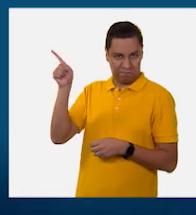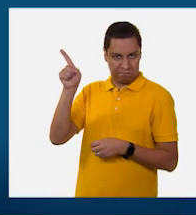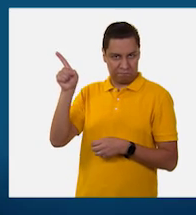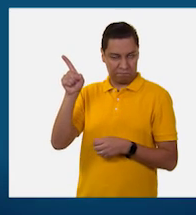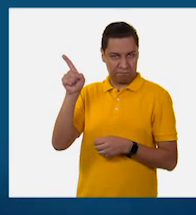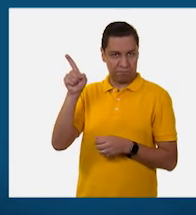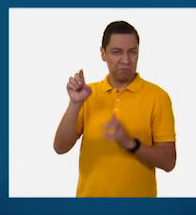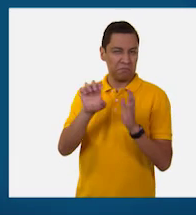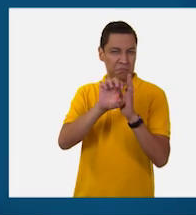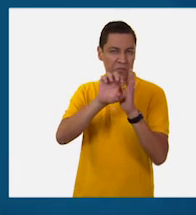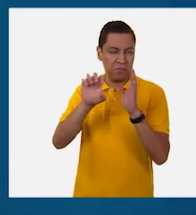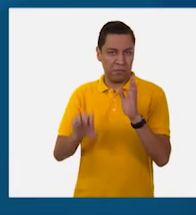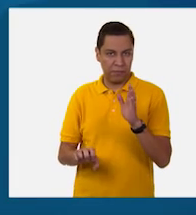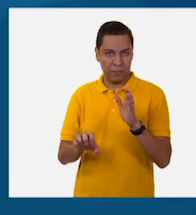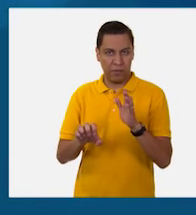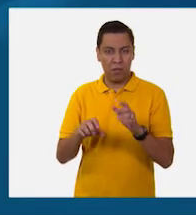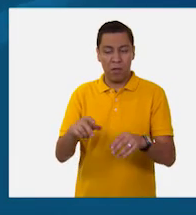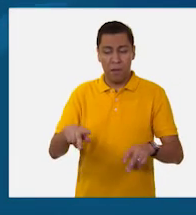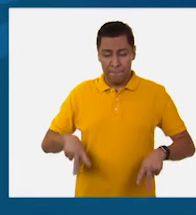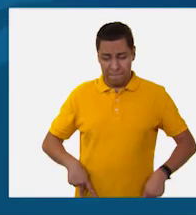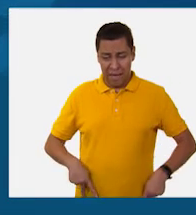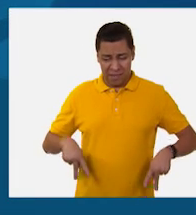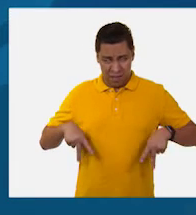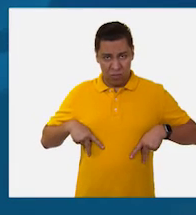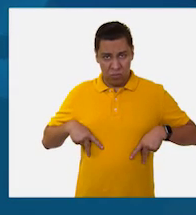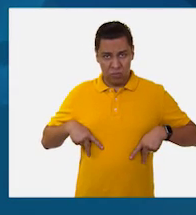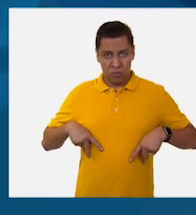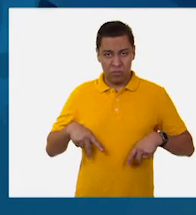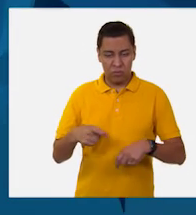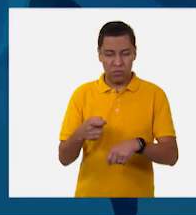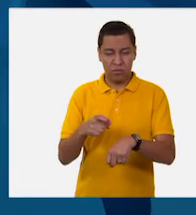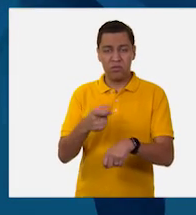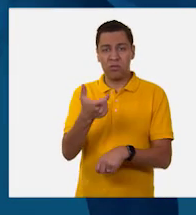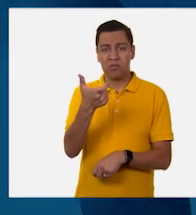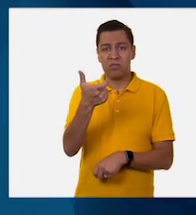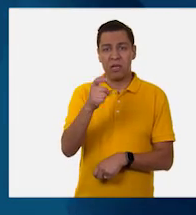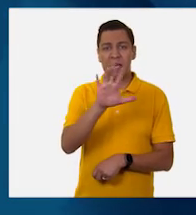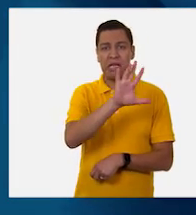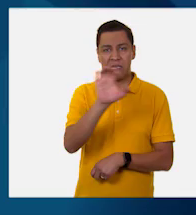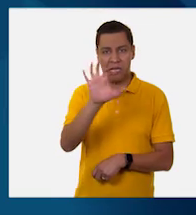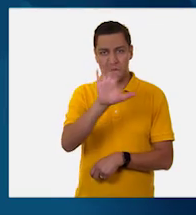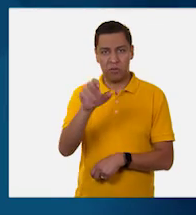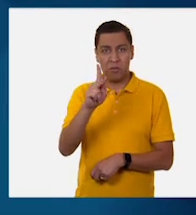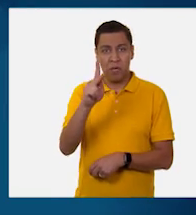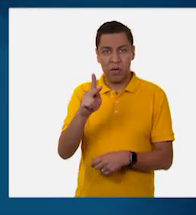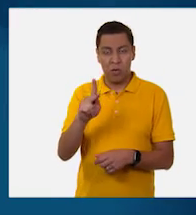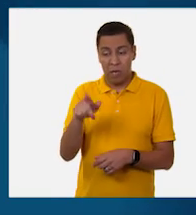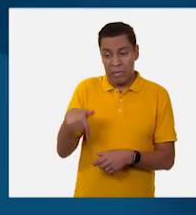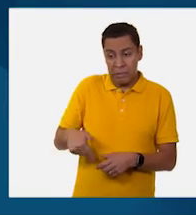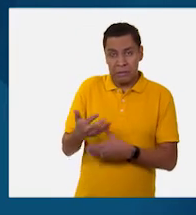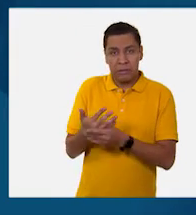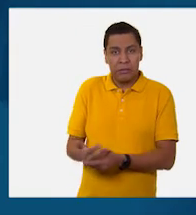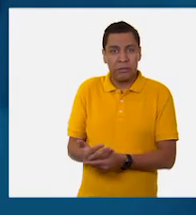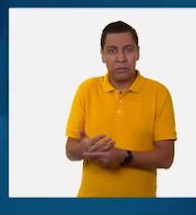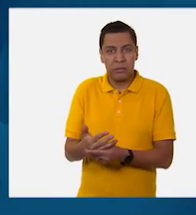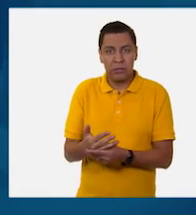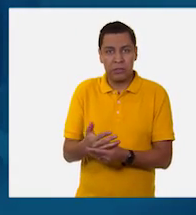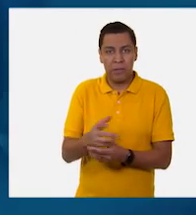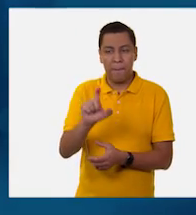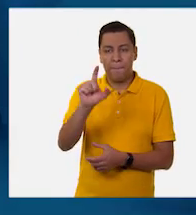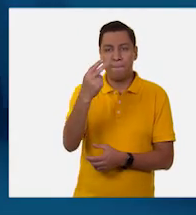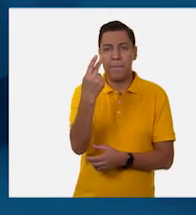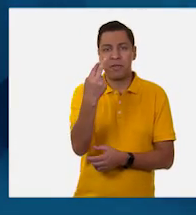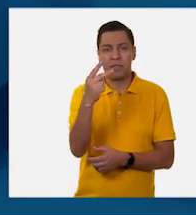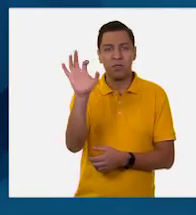mezclilla que cuesta 500 pesos, pero la etiqueta dice que tiene un descuento del 25%. ¿Cuánto va a pagar por